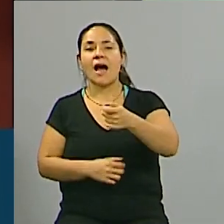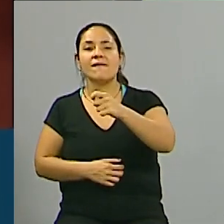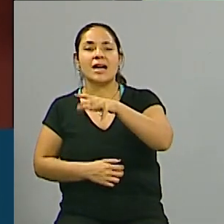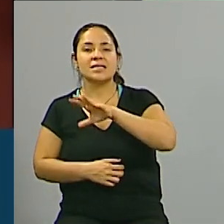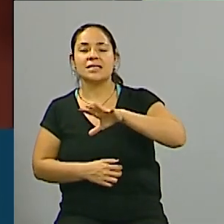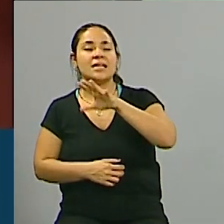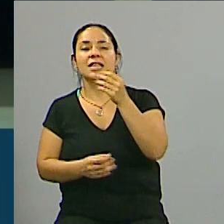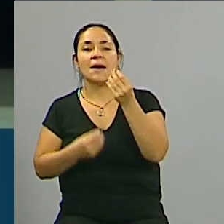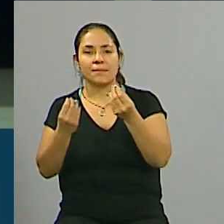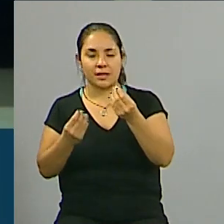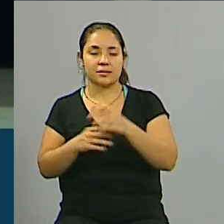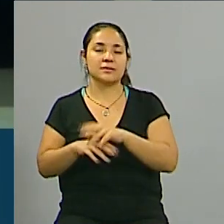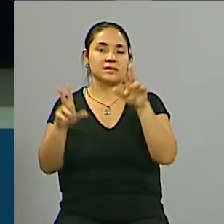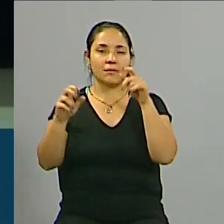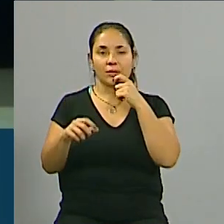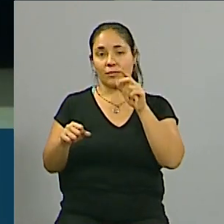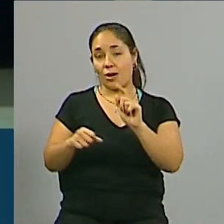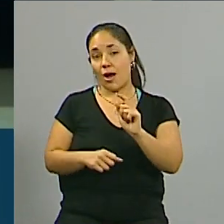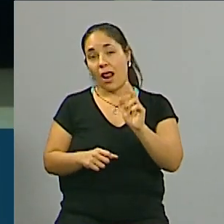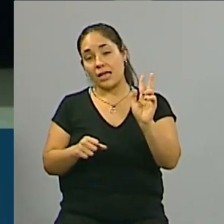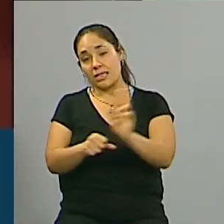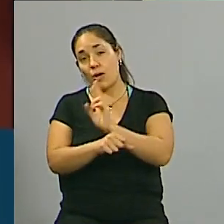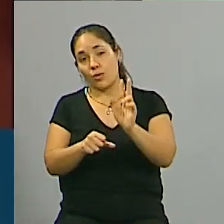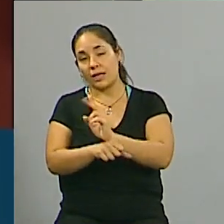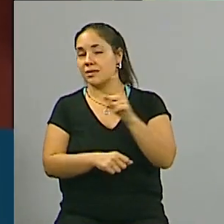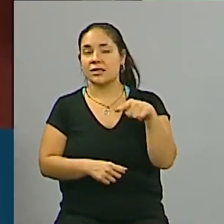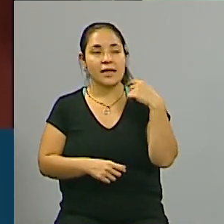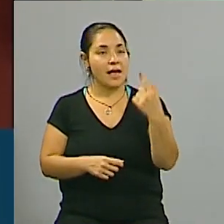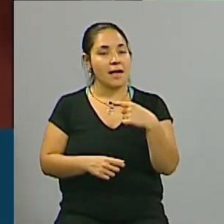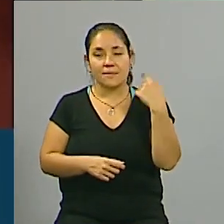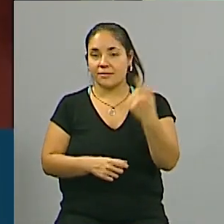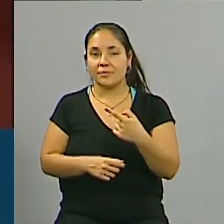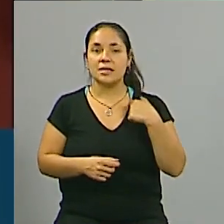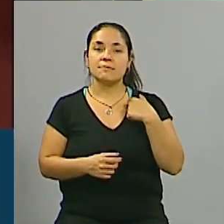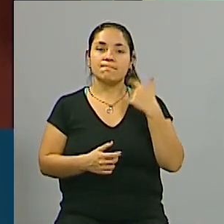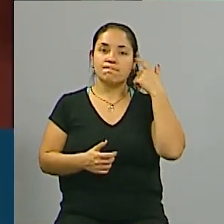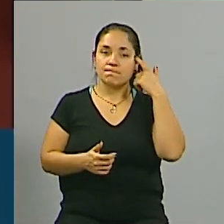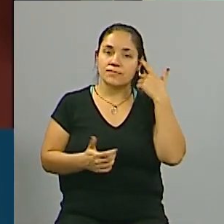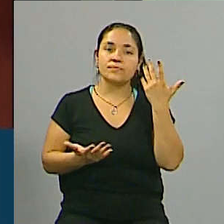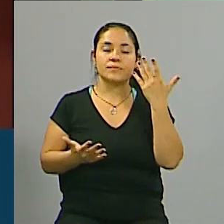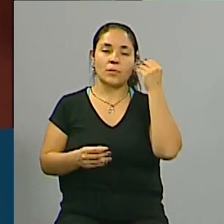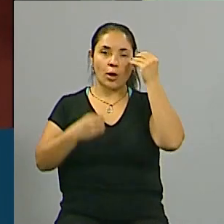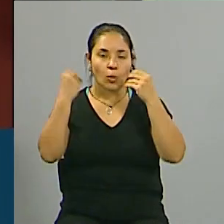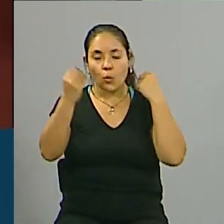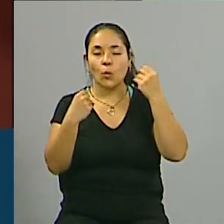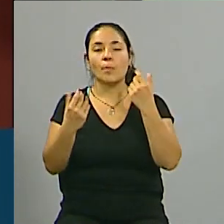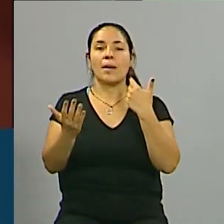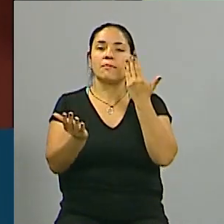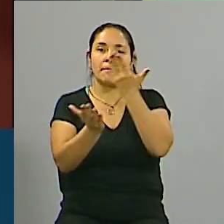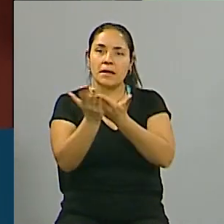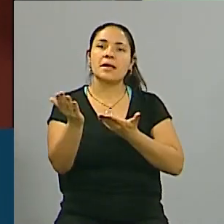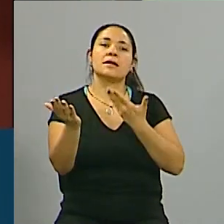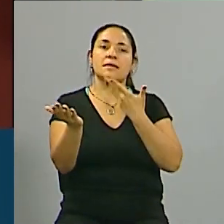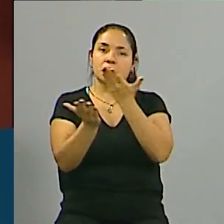tema que nos interpela a todos a involucrarnos, a de pronto reclamar, a exigir.